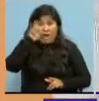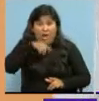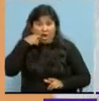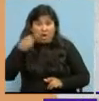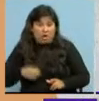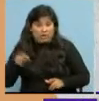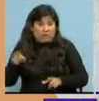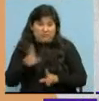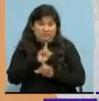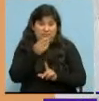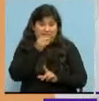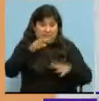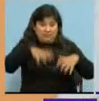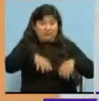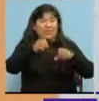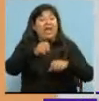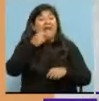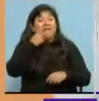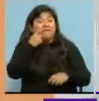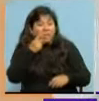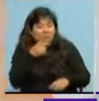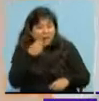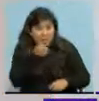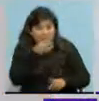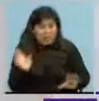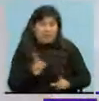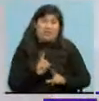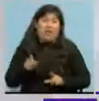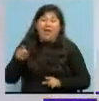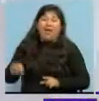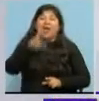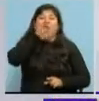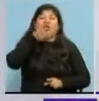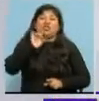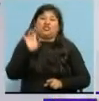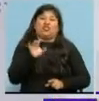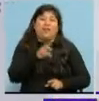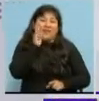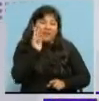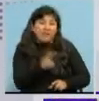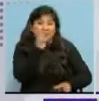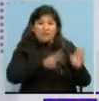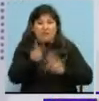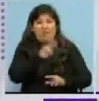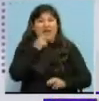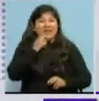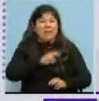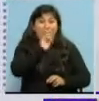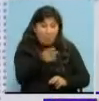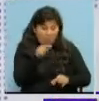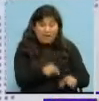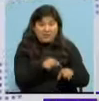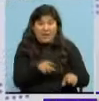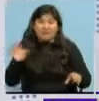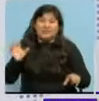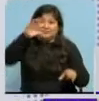carroñero quizás puede haber llegado a haber una posibilidad no que lo levante pero que lo recién nacido lo mate y se lo